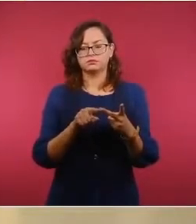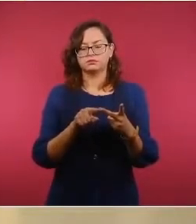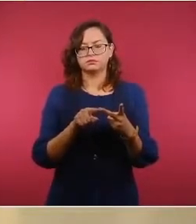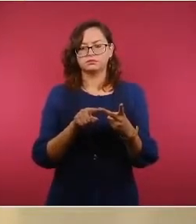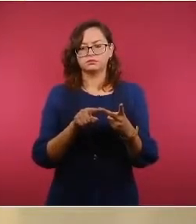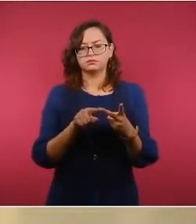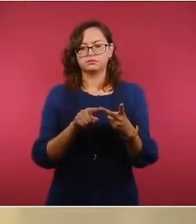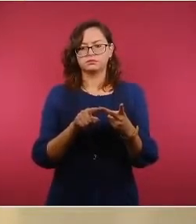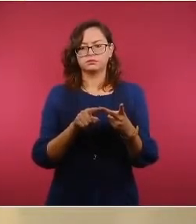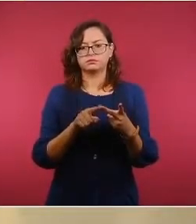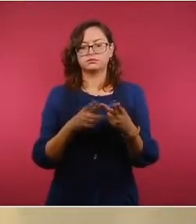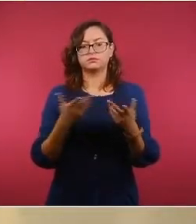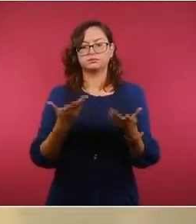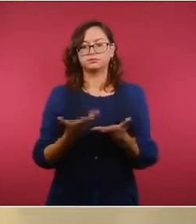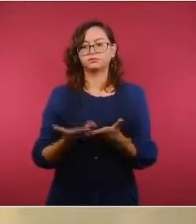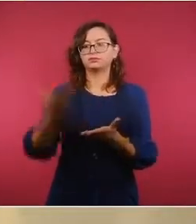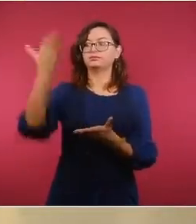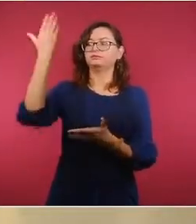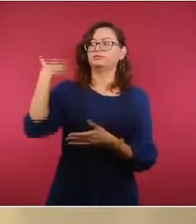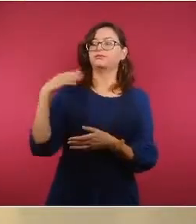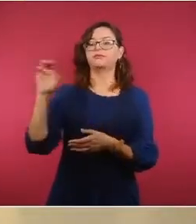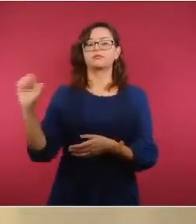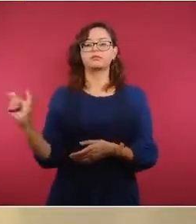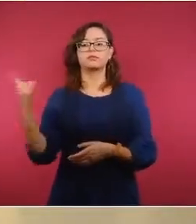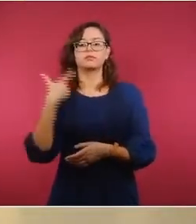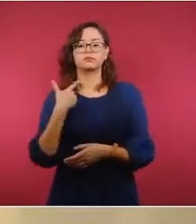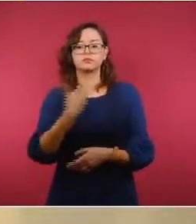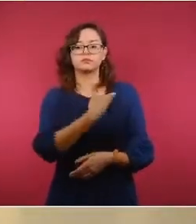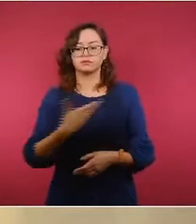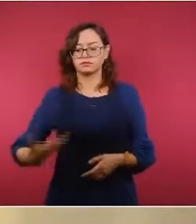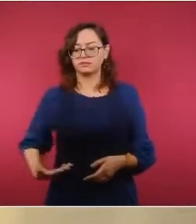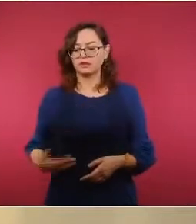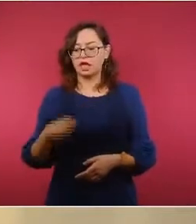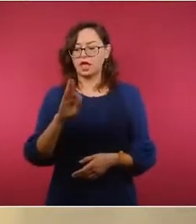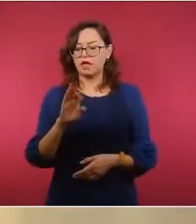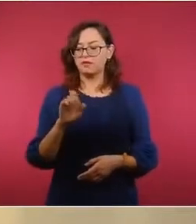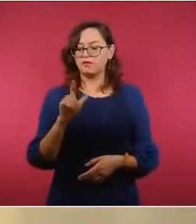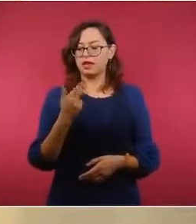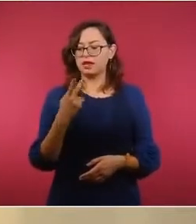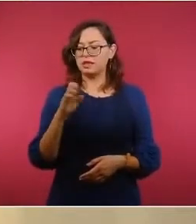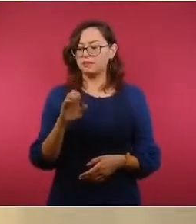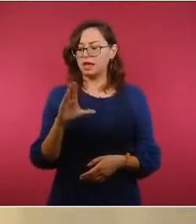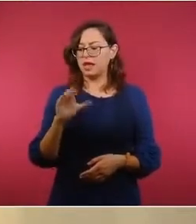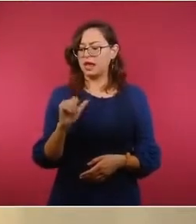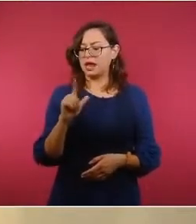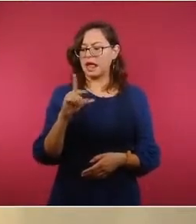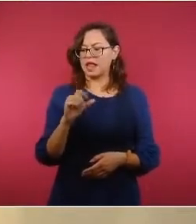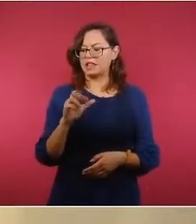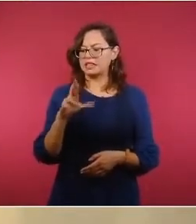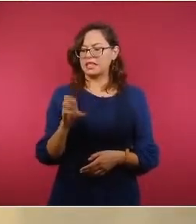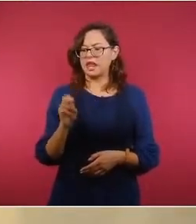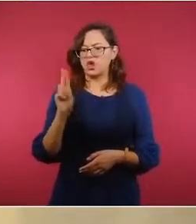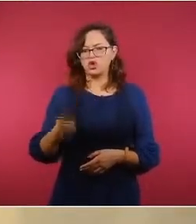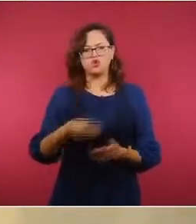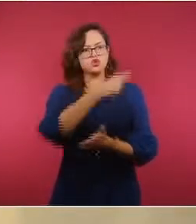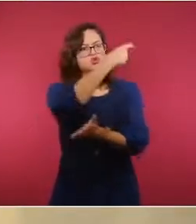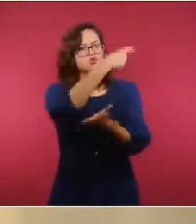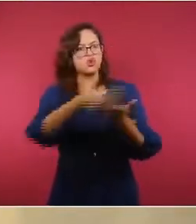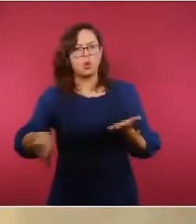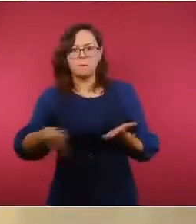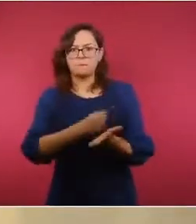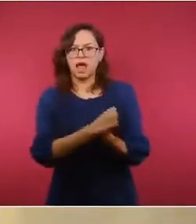en el entonces presidente Calderón para aprobar este crédito tan alto. Es decir, ¿qué pasos se